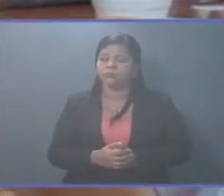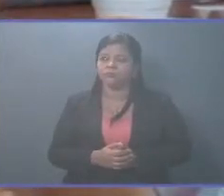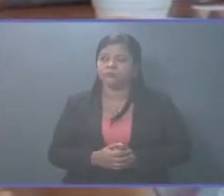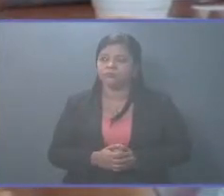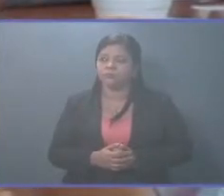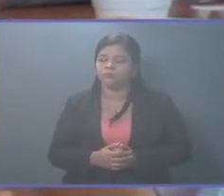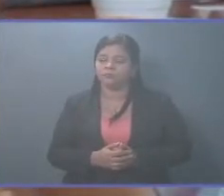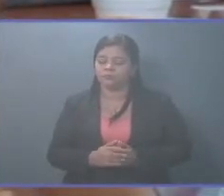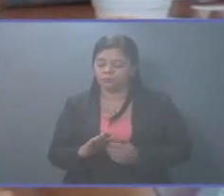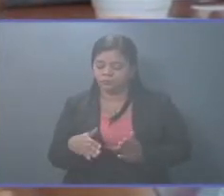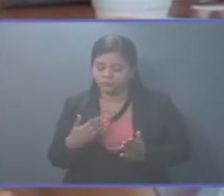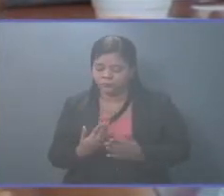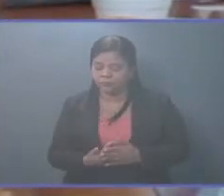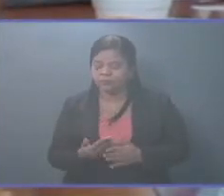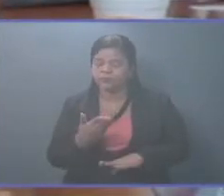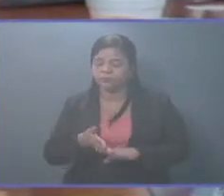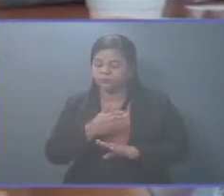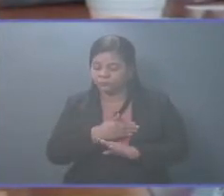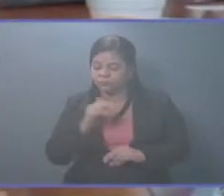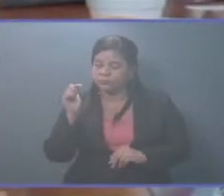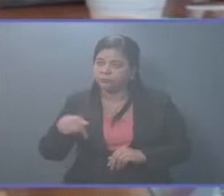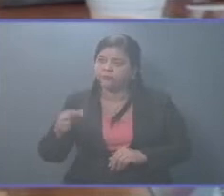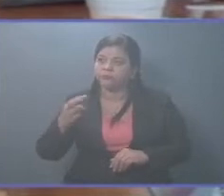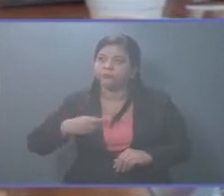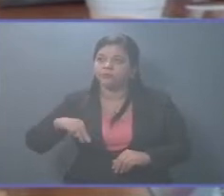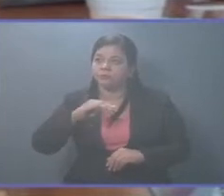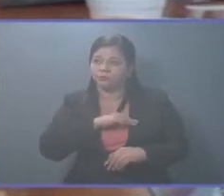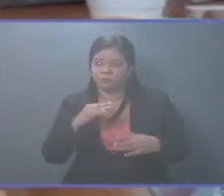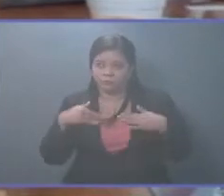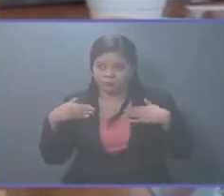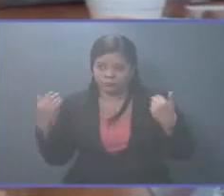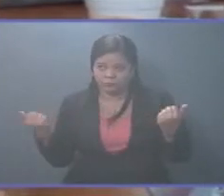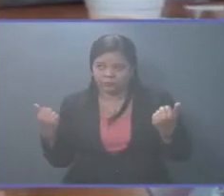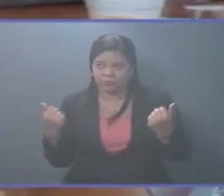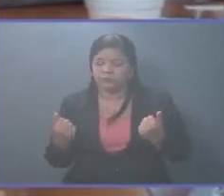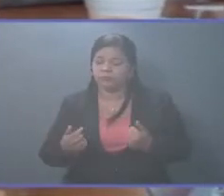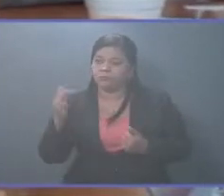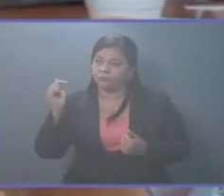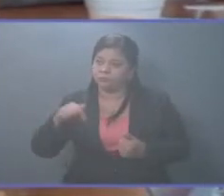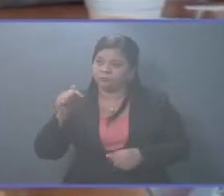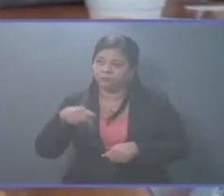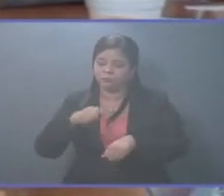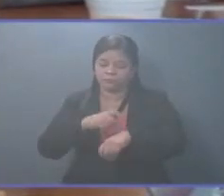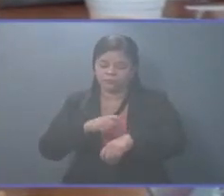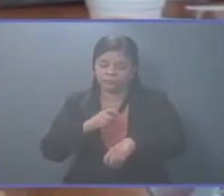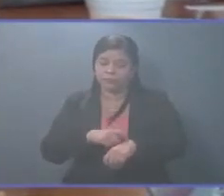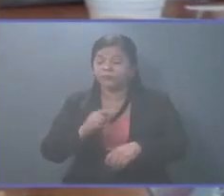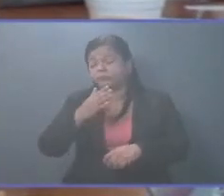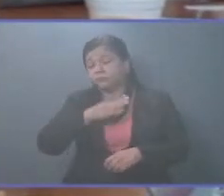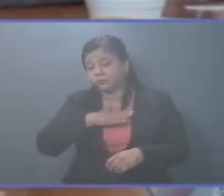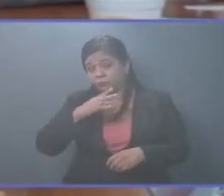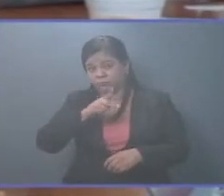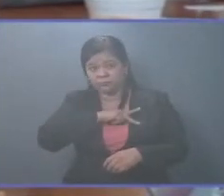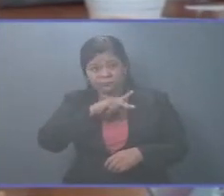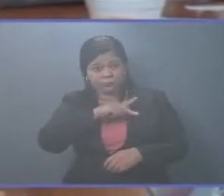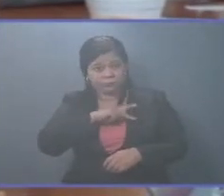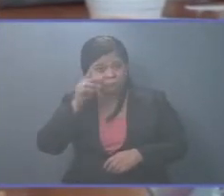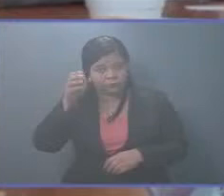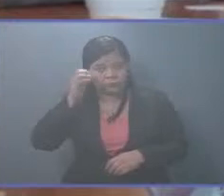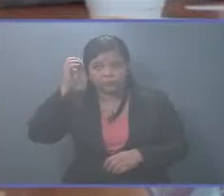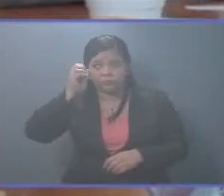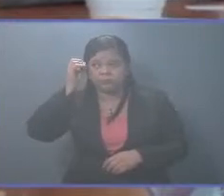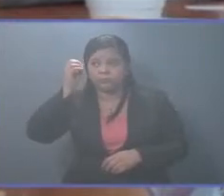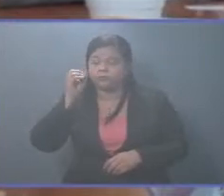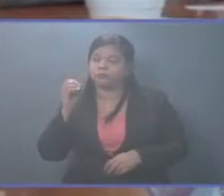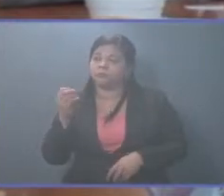hablando previamente al actual Ministerio de Salud, ¿verdad? Ahorita tal vez mi apreciación personal es